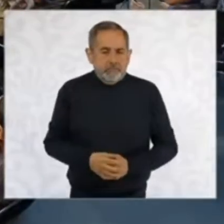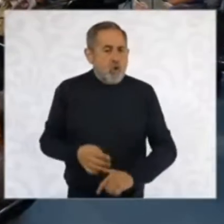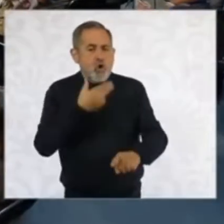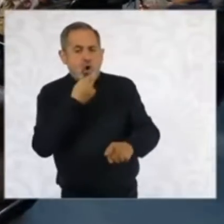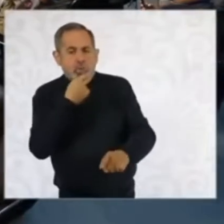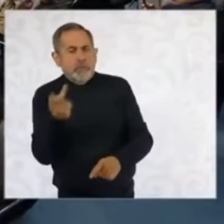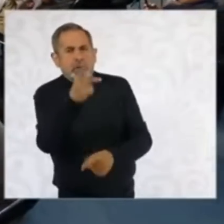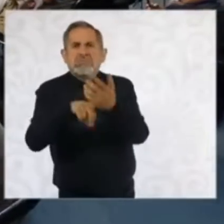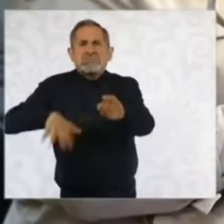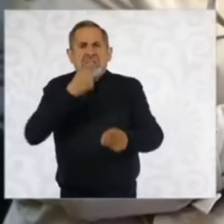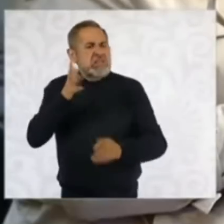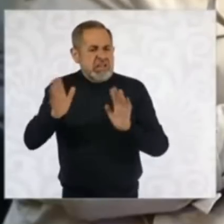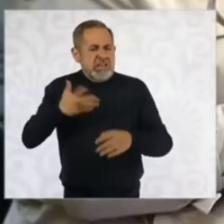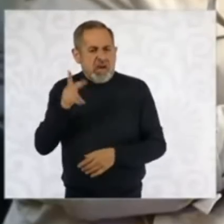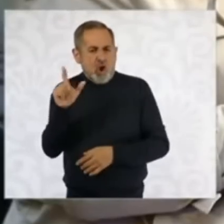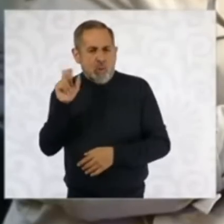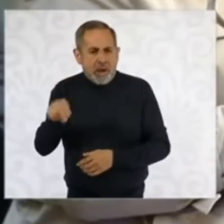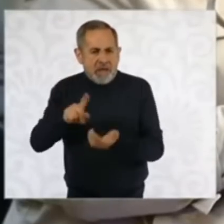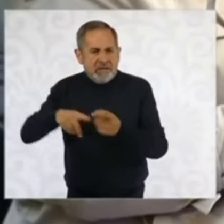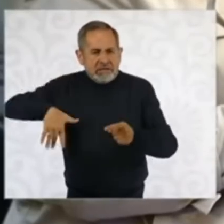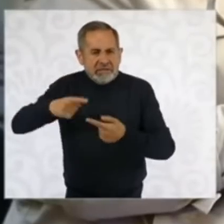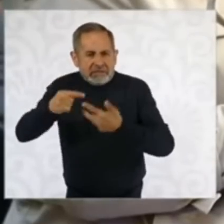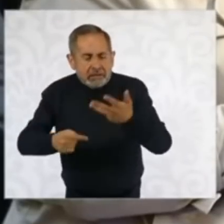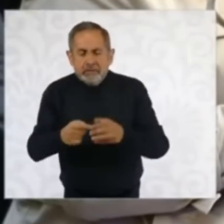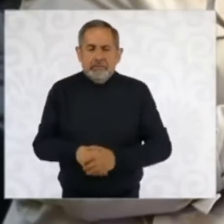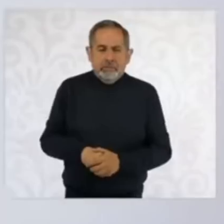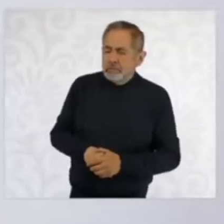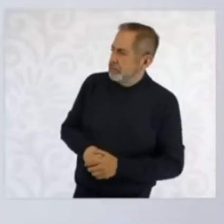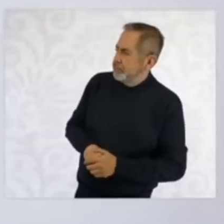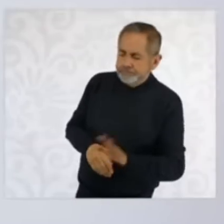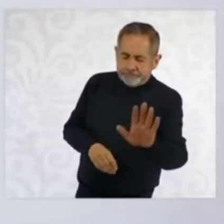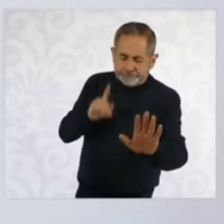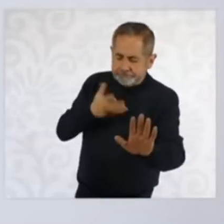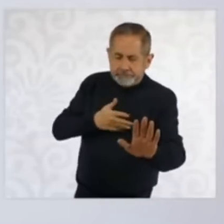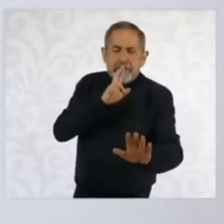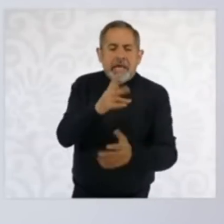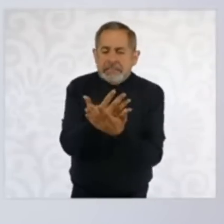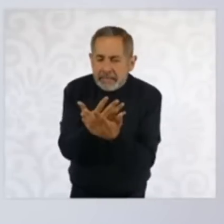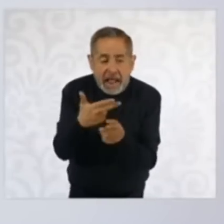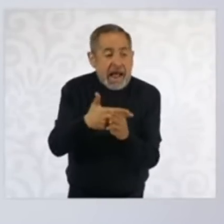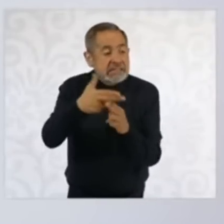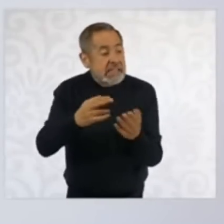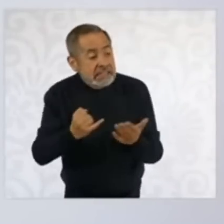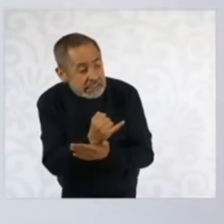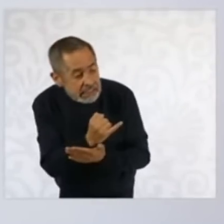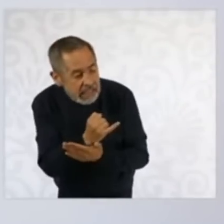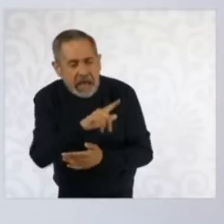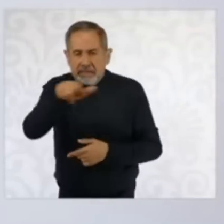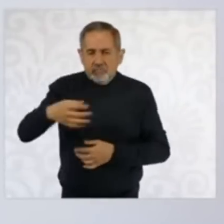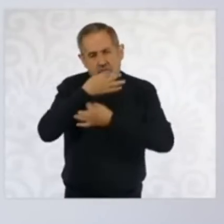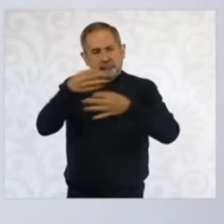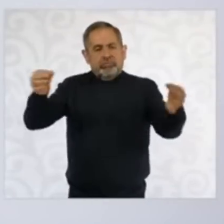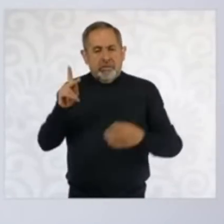¿Cuál sería esta línea que ya correría o vaya para...? Vamos a esperar a que decida la Corte y a partir de ahí conocerán ya